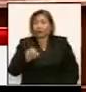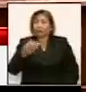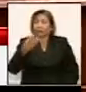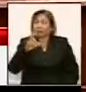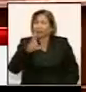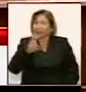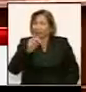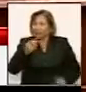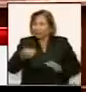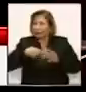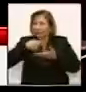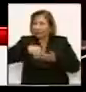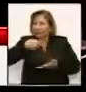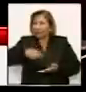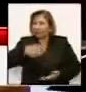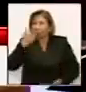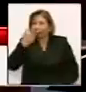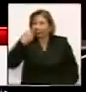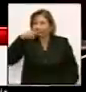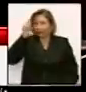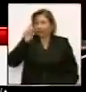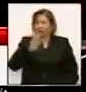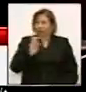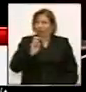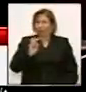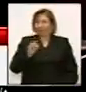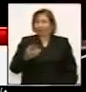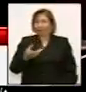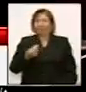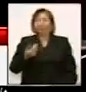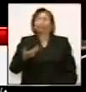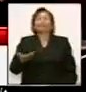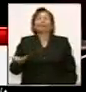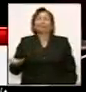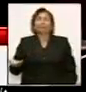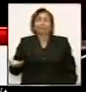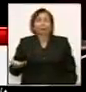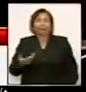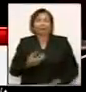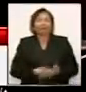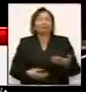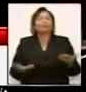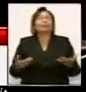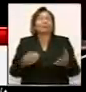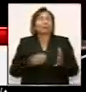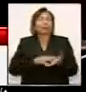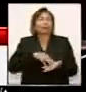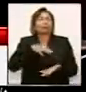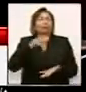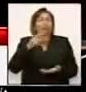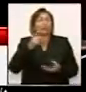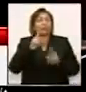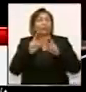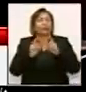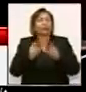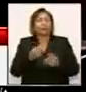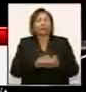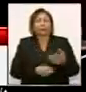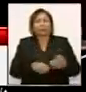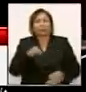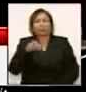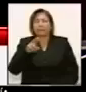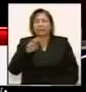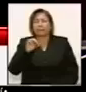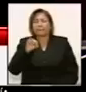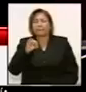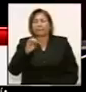de soles de Hamilton Castro a 3 mil millones de dólares, ¿de dónde sacó la cantidad? ¿De dónde sacó los montos? Si cuando se le preguntó al premier de ese